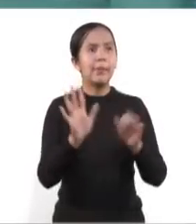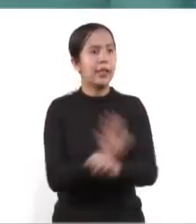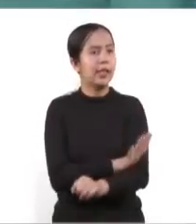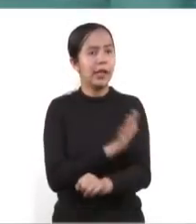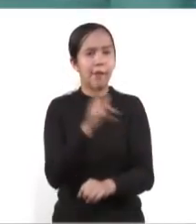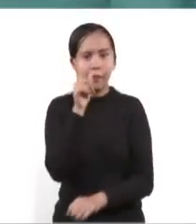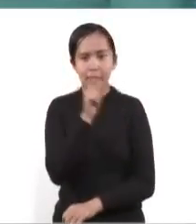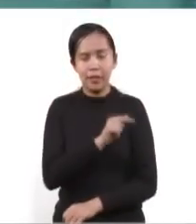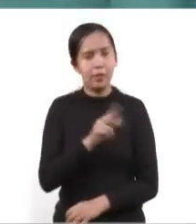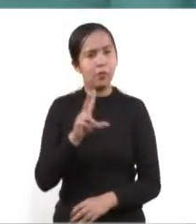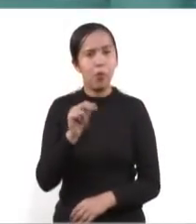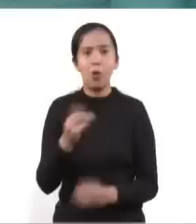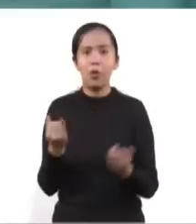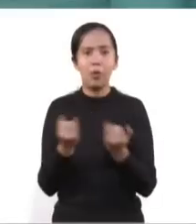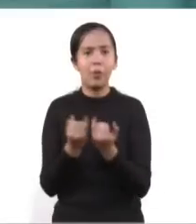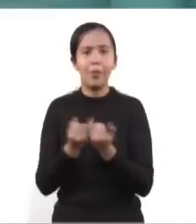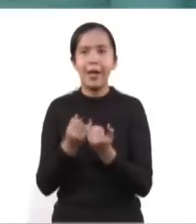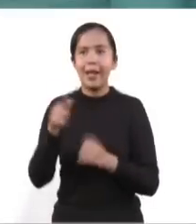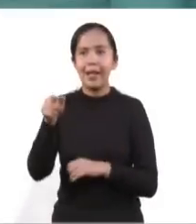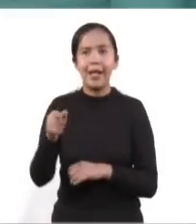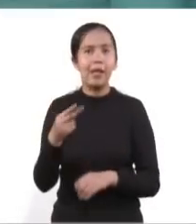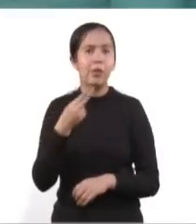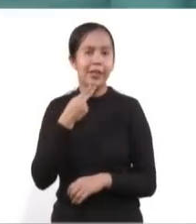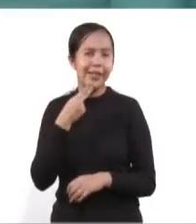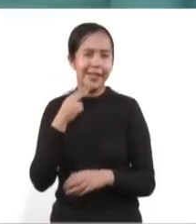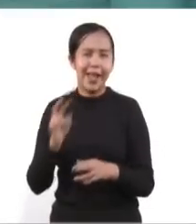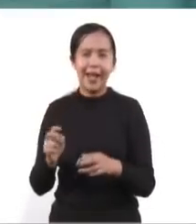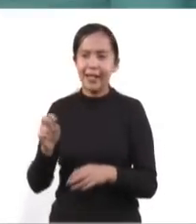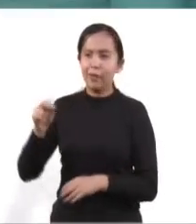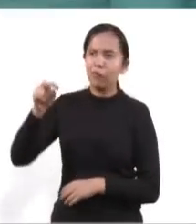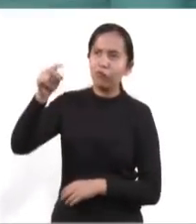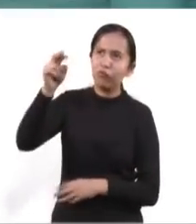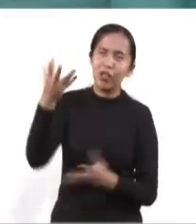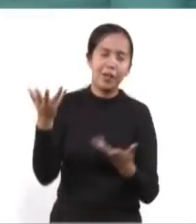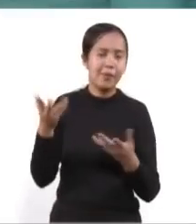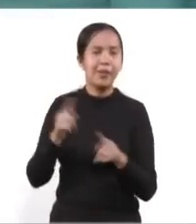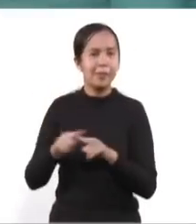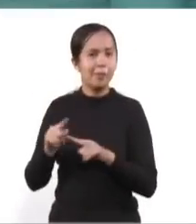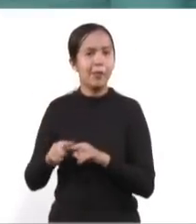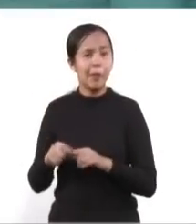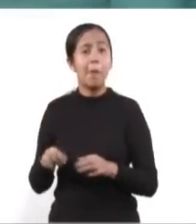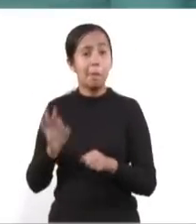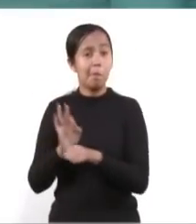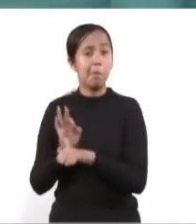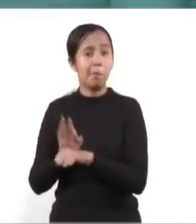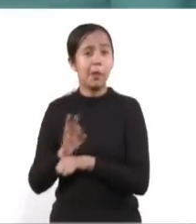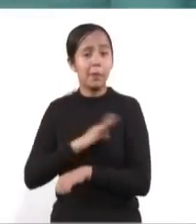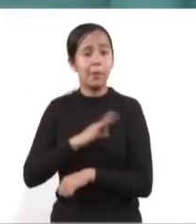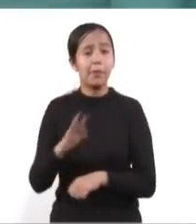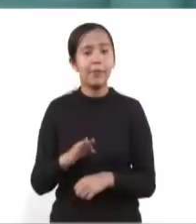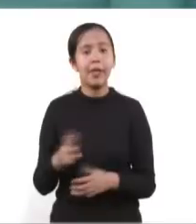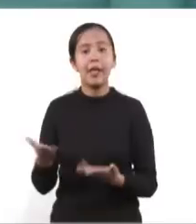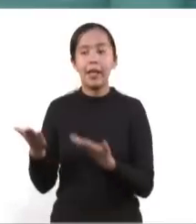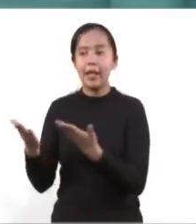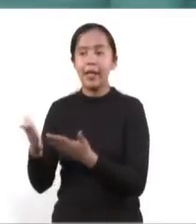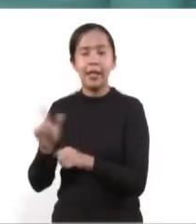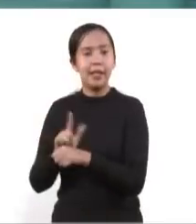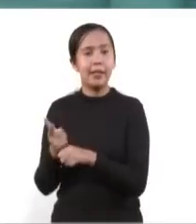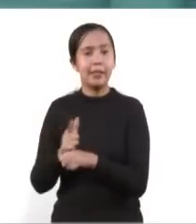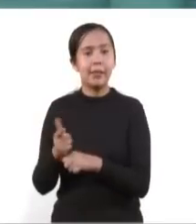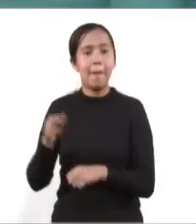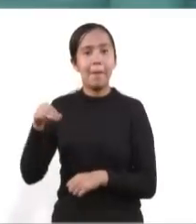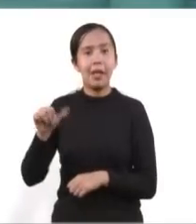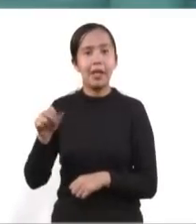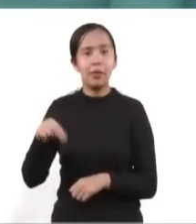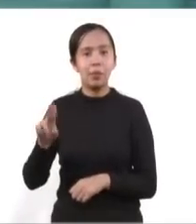al alumbrado, escaleras, elevadores, entre otros aspectos. Nuestro agradecimiento al licenciado Manuel Bartlett por